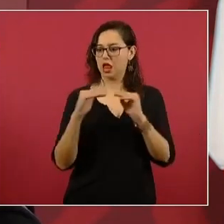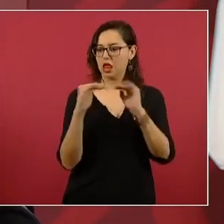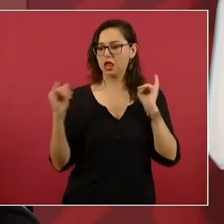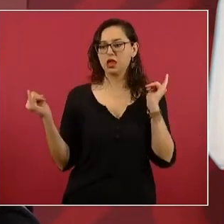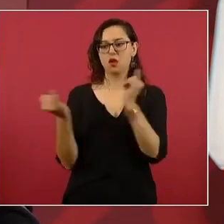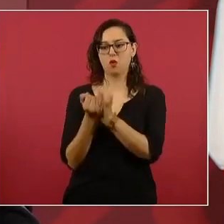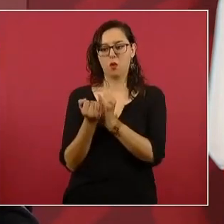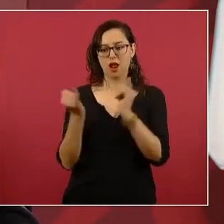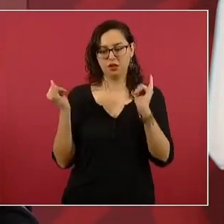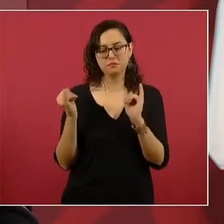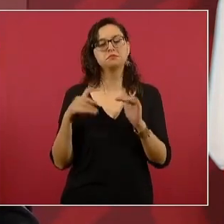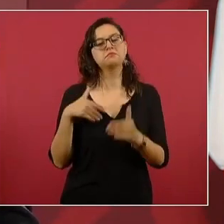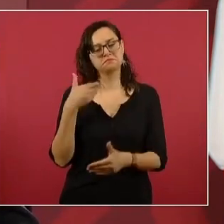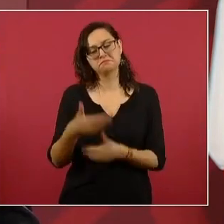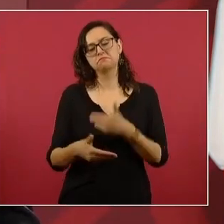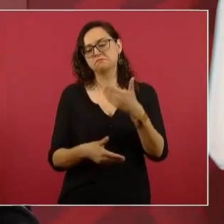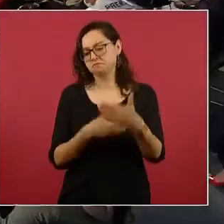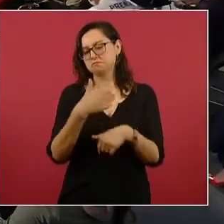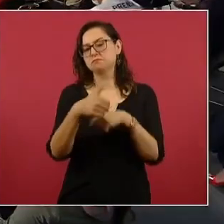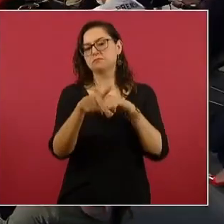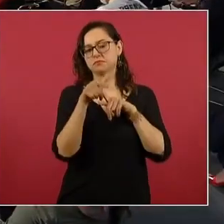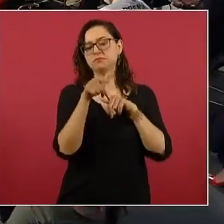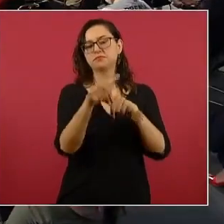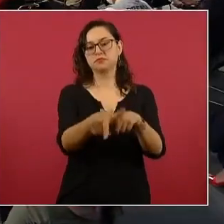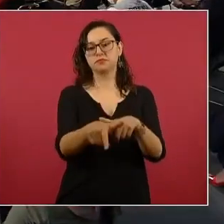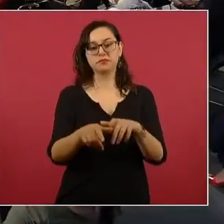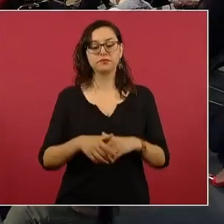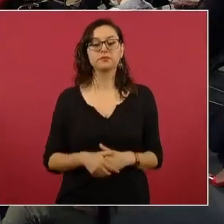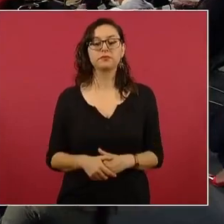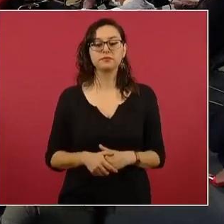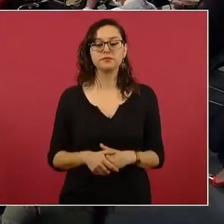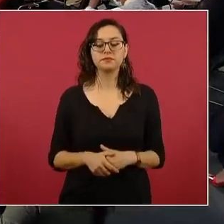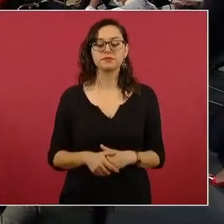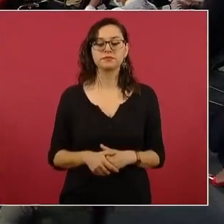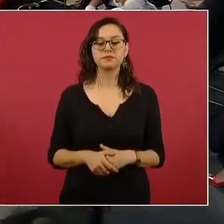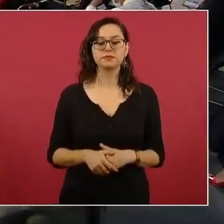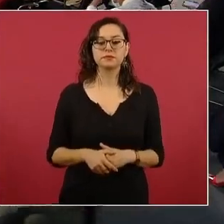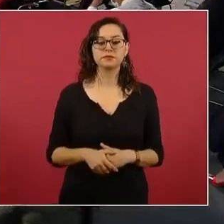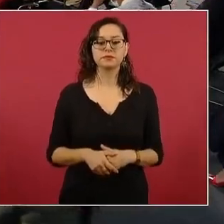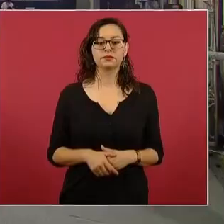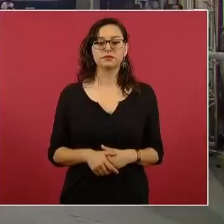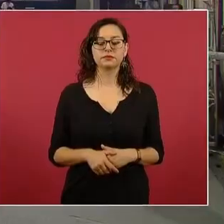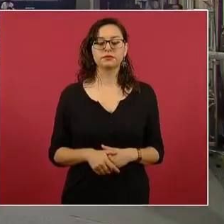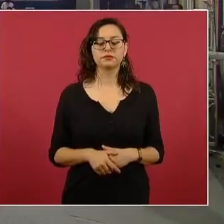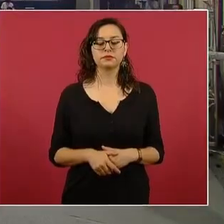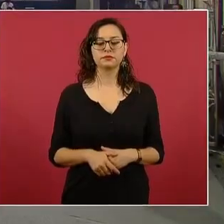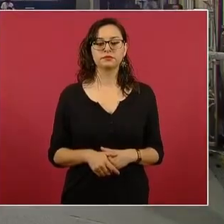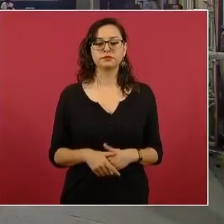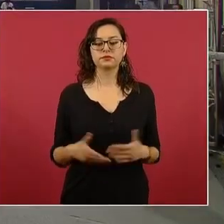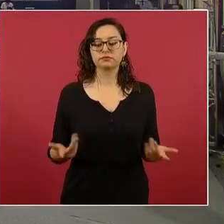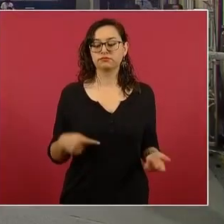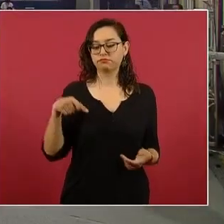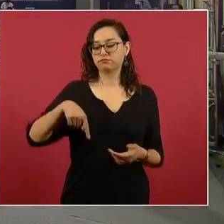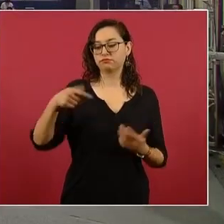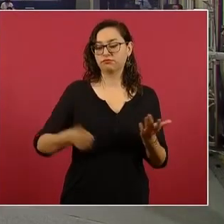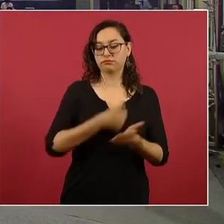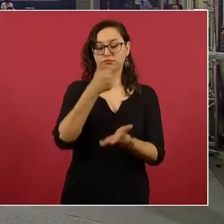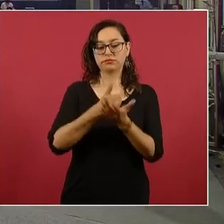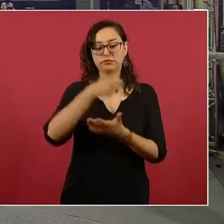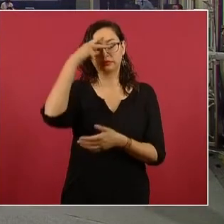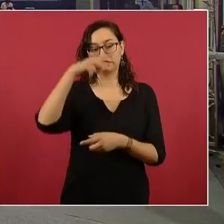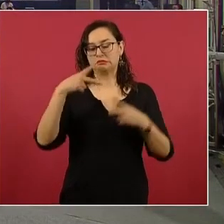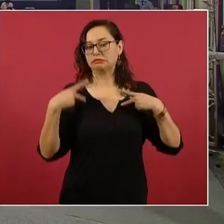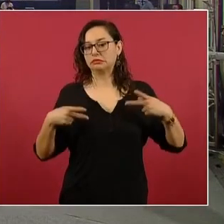avanzando. Okay. Y hay una inquietud por parte de la población aquí en la ciudad